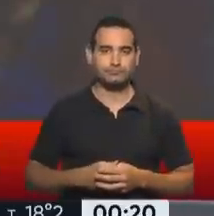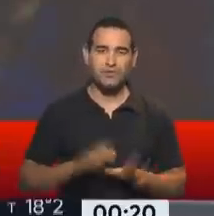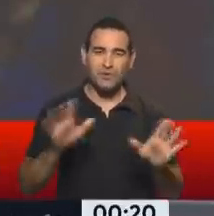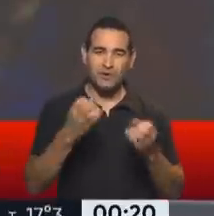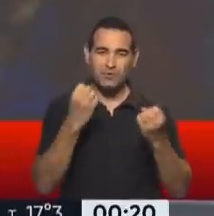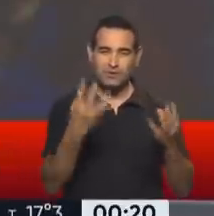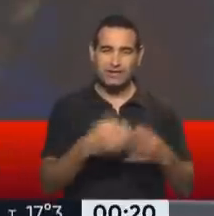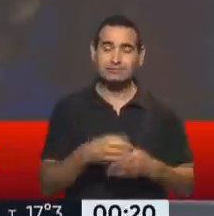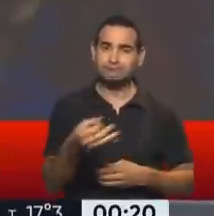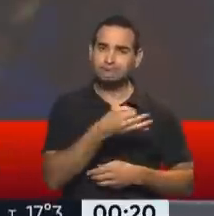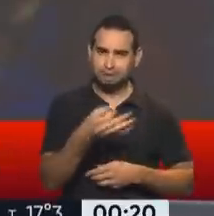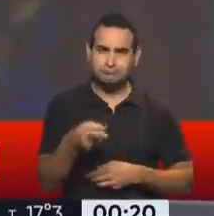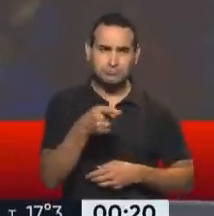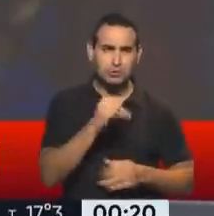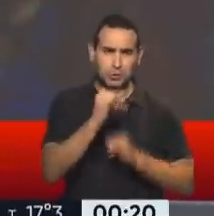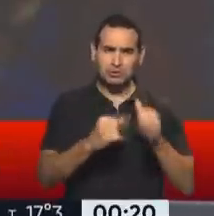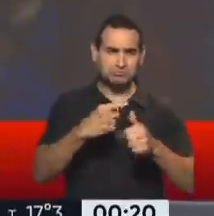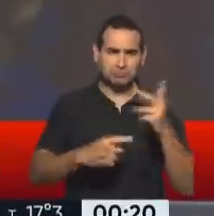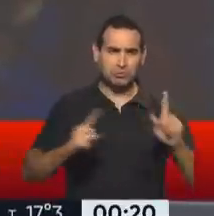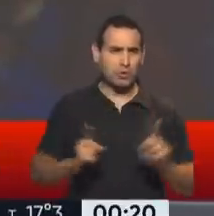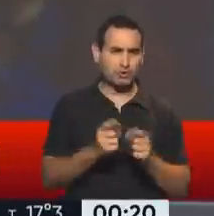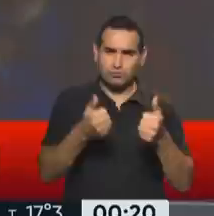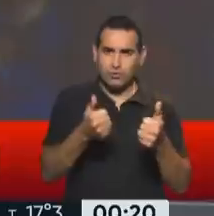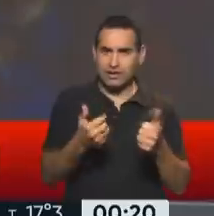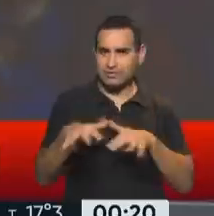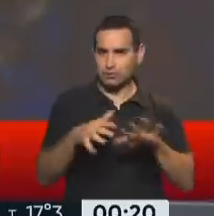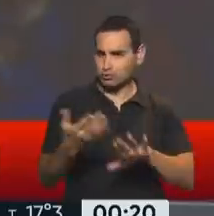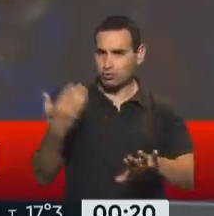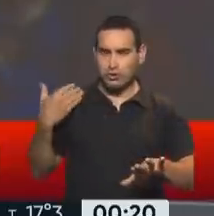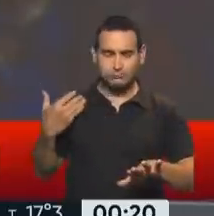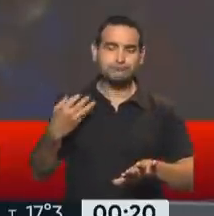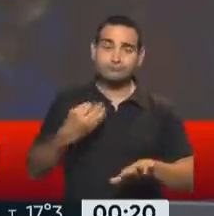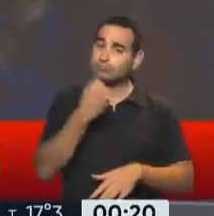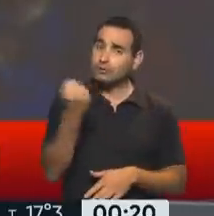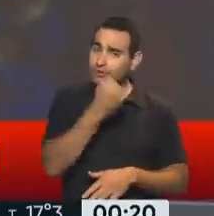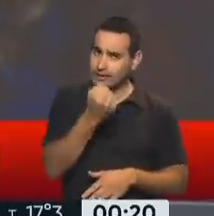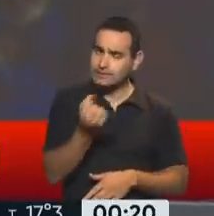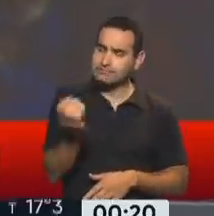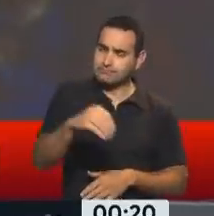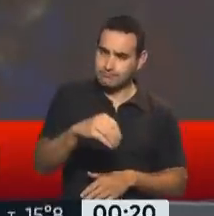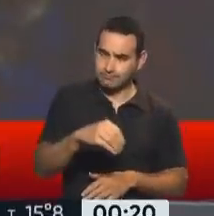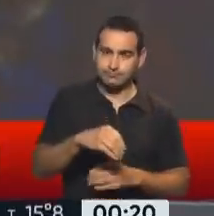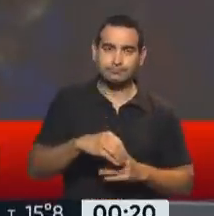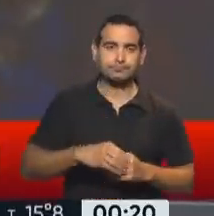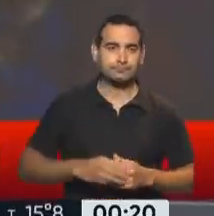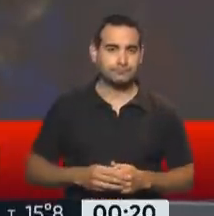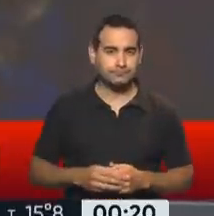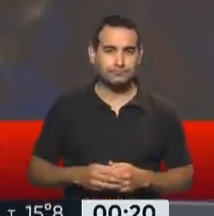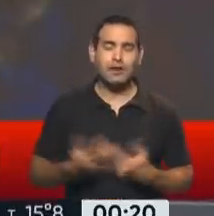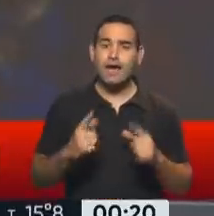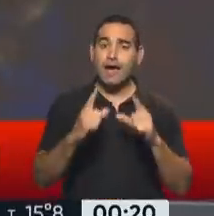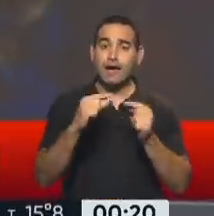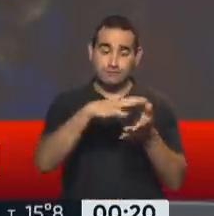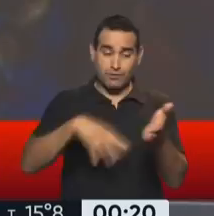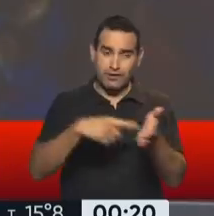¿cómo están? Si han hecho un buen repaso por los últimos acontecimientos, me parece que es importante también resaltar acá la fecha de